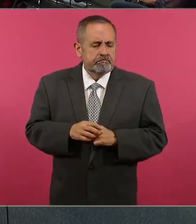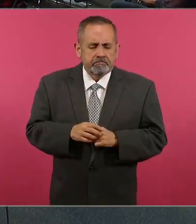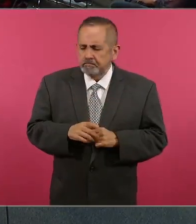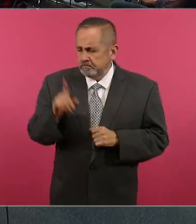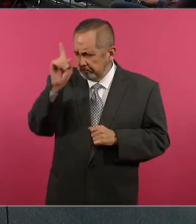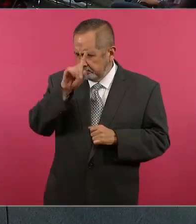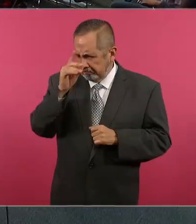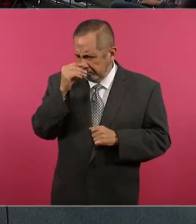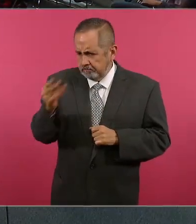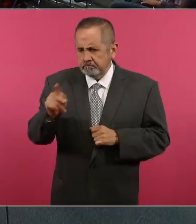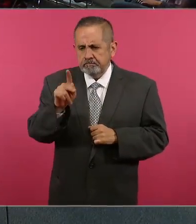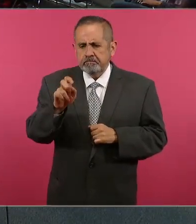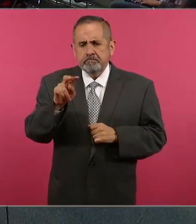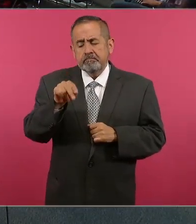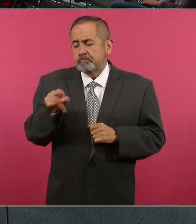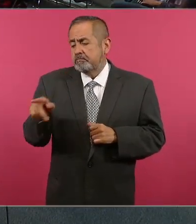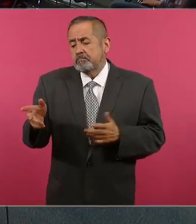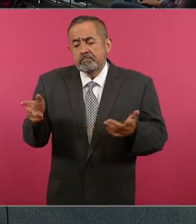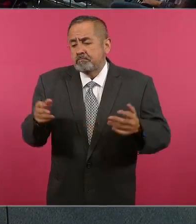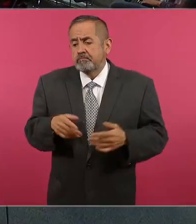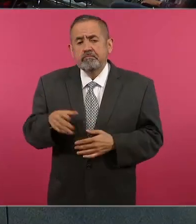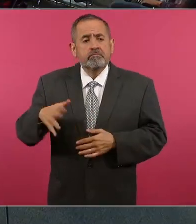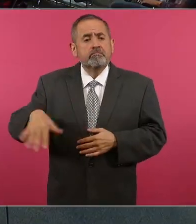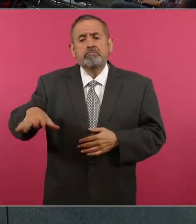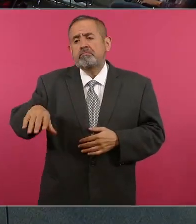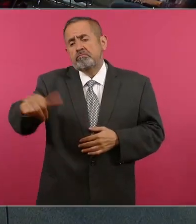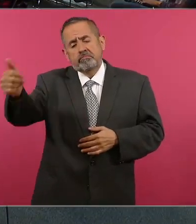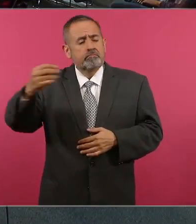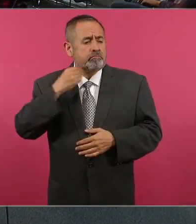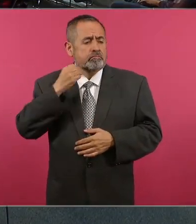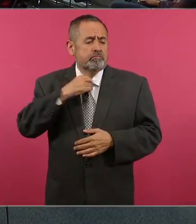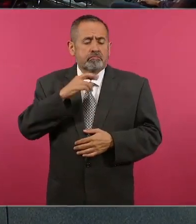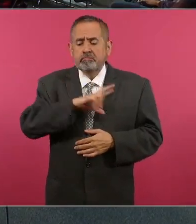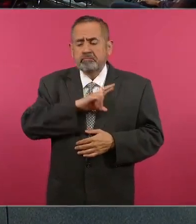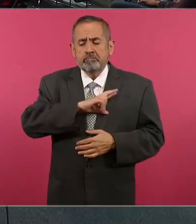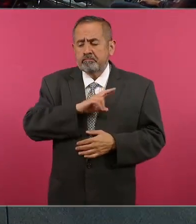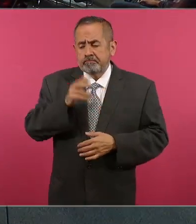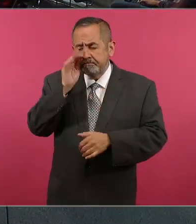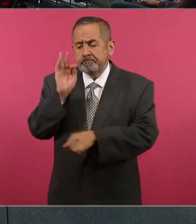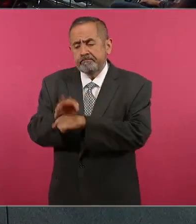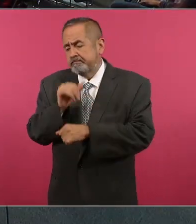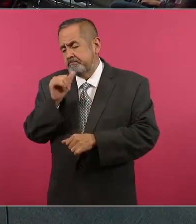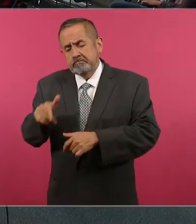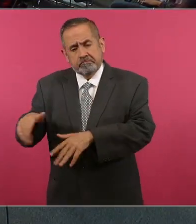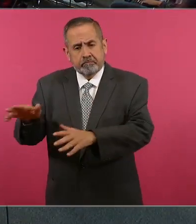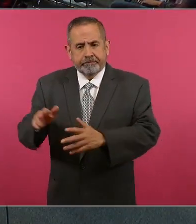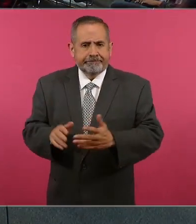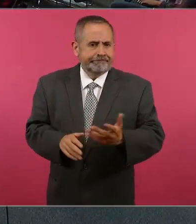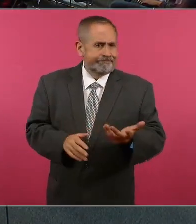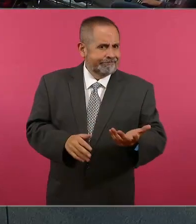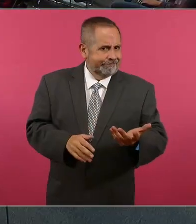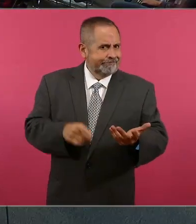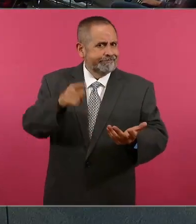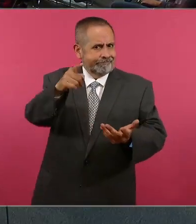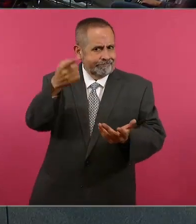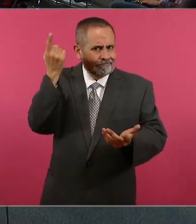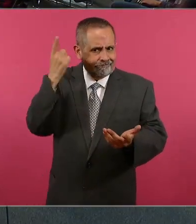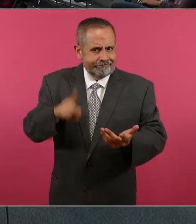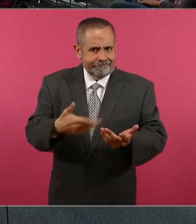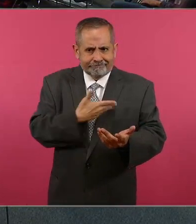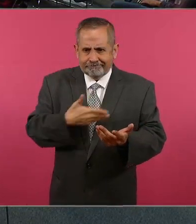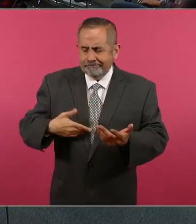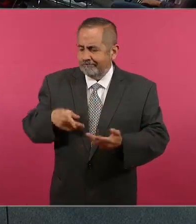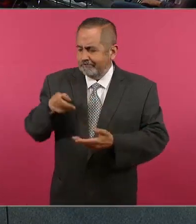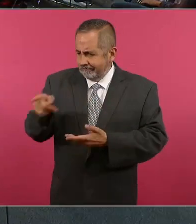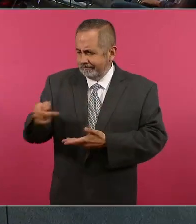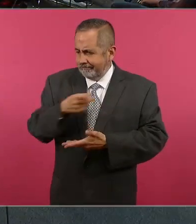joven Kevin Cabrera pues que buscara un abogado particular. A pesar de que usted giró instrucciones para ayudar